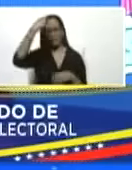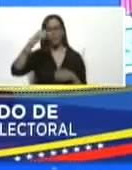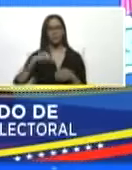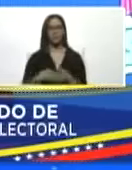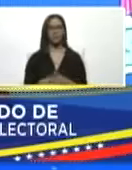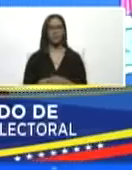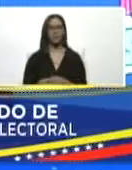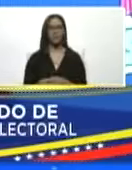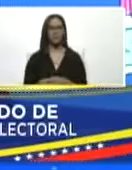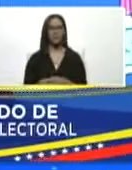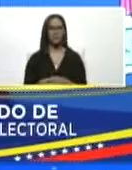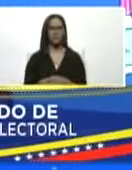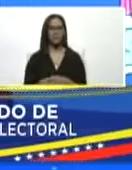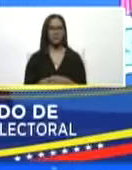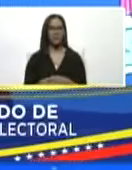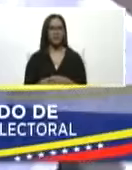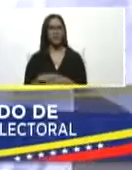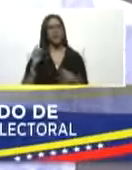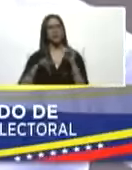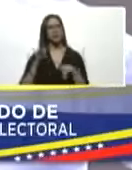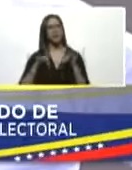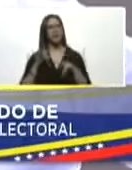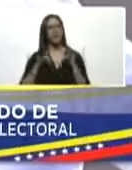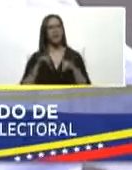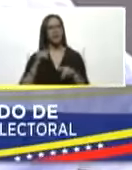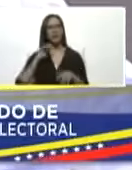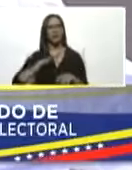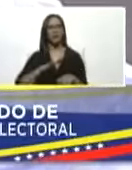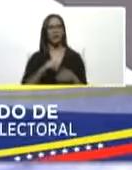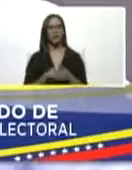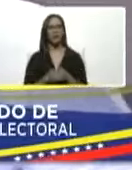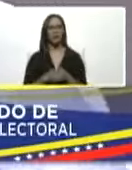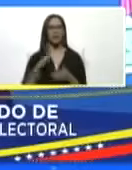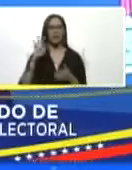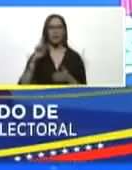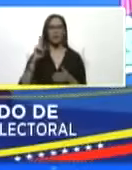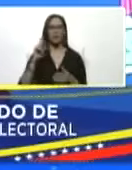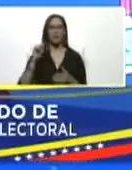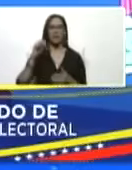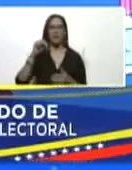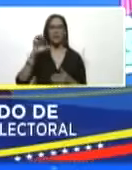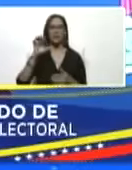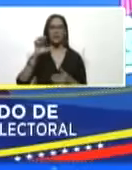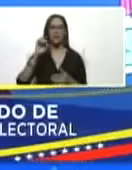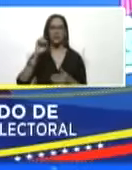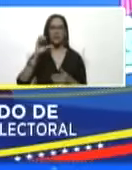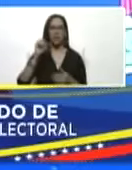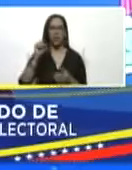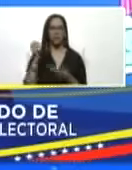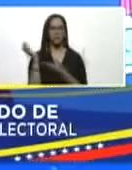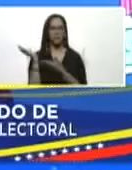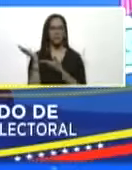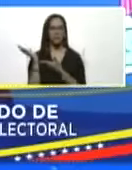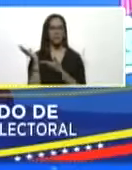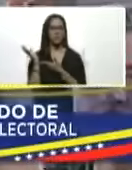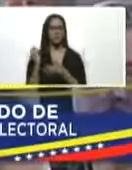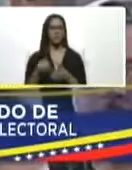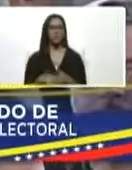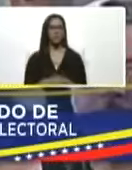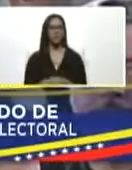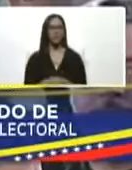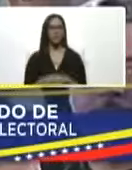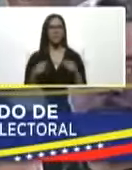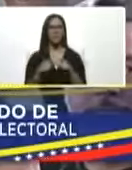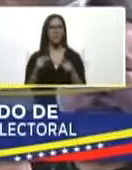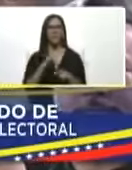Castro. En la Secretaría Ejecutiva estará Francisco Torrealba, de la clase obrera. A este equipo